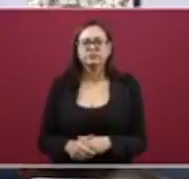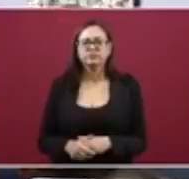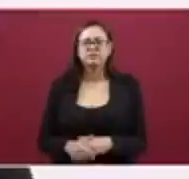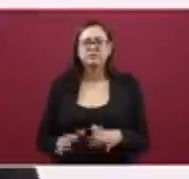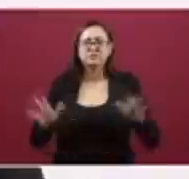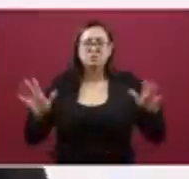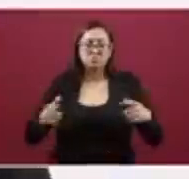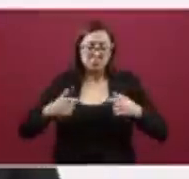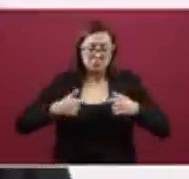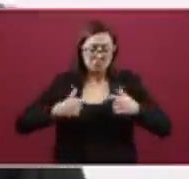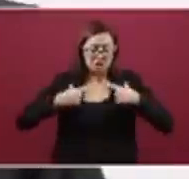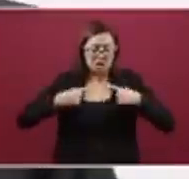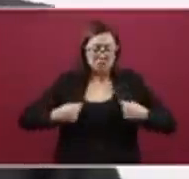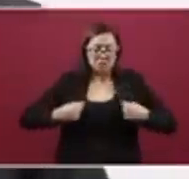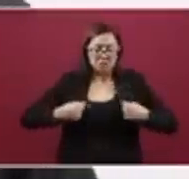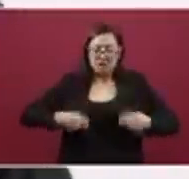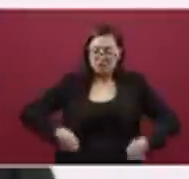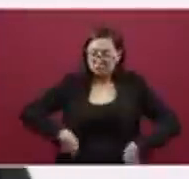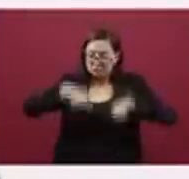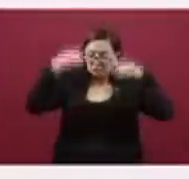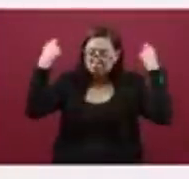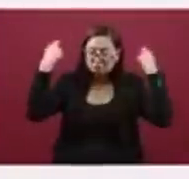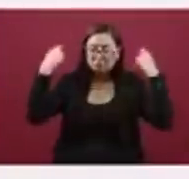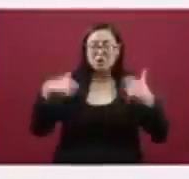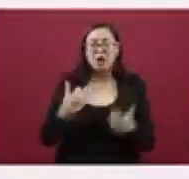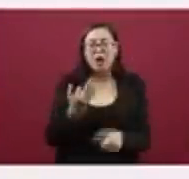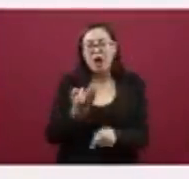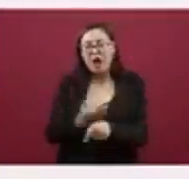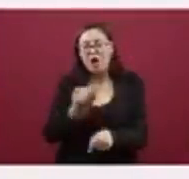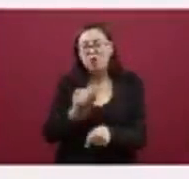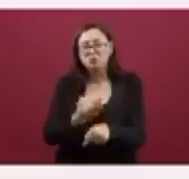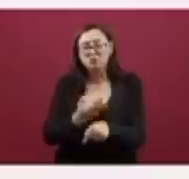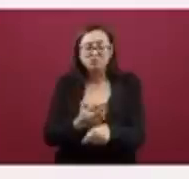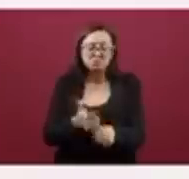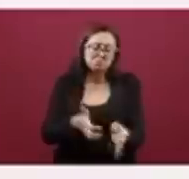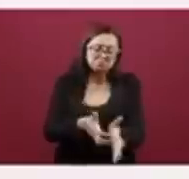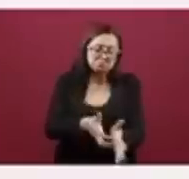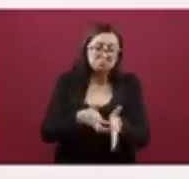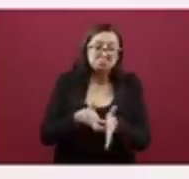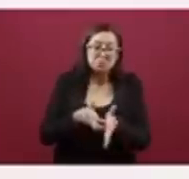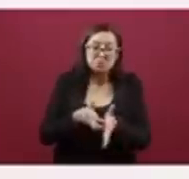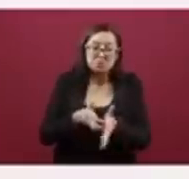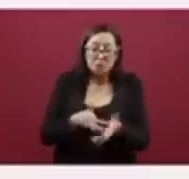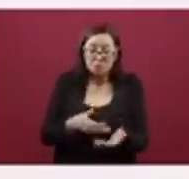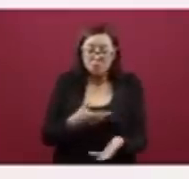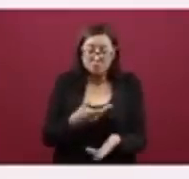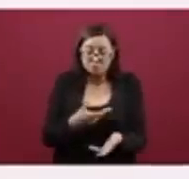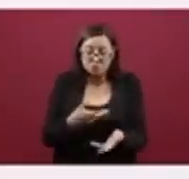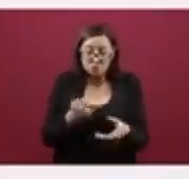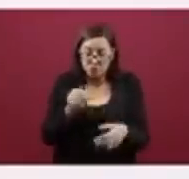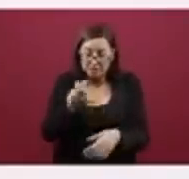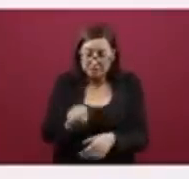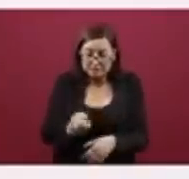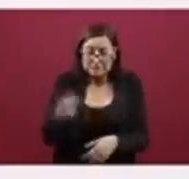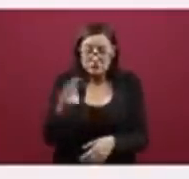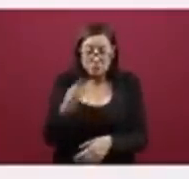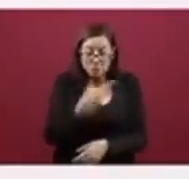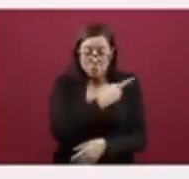aunque pasemos de la austeridad republicana a la pobreza franciscana